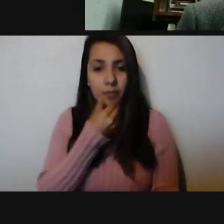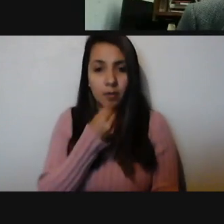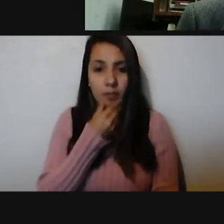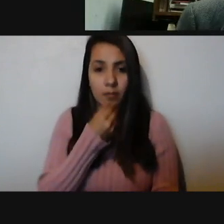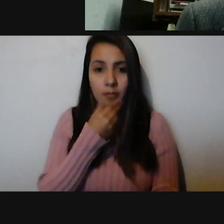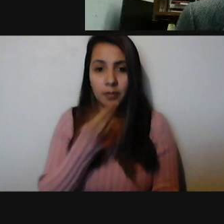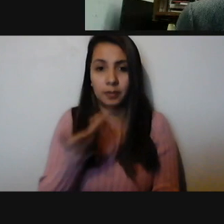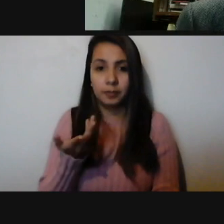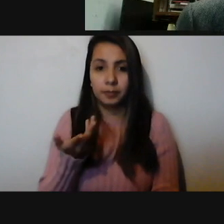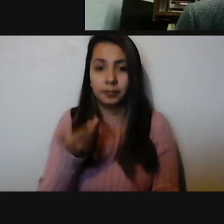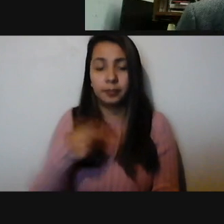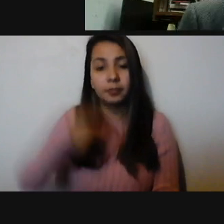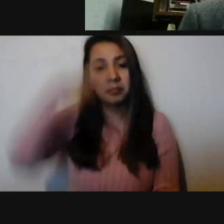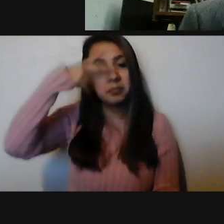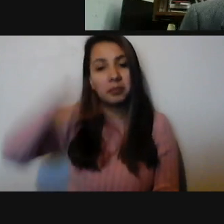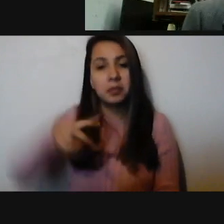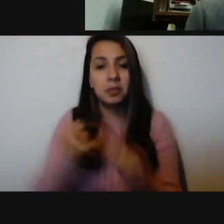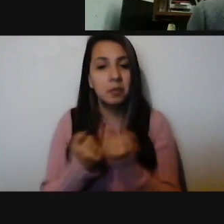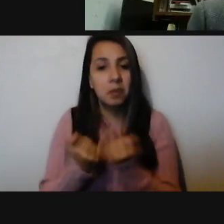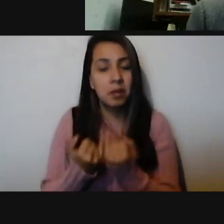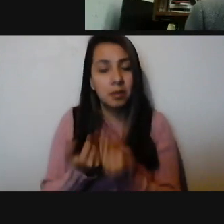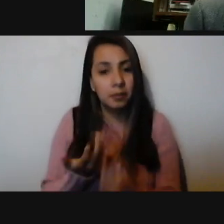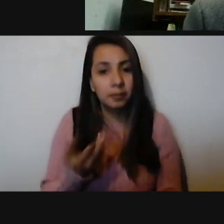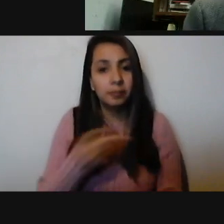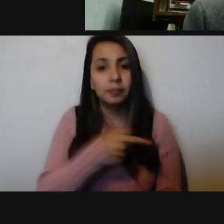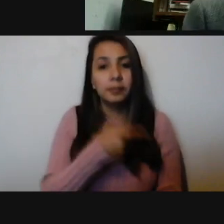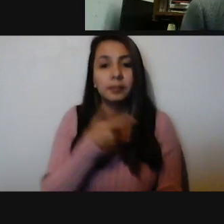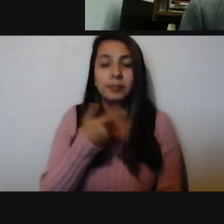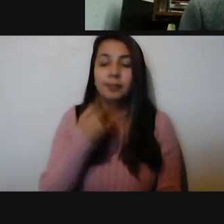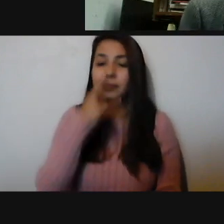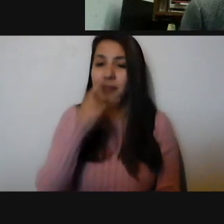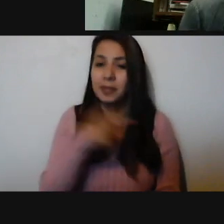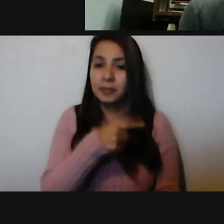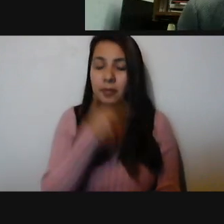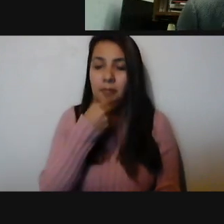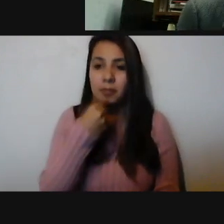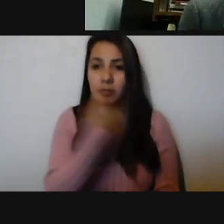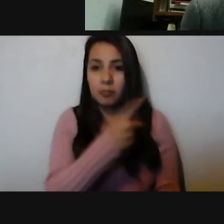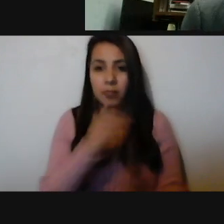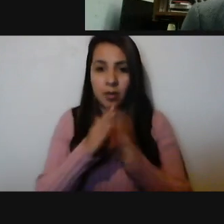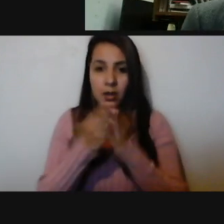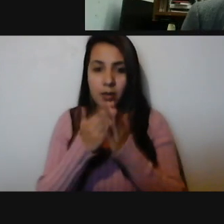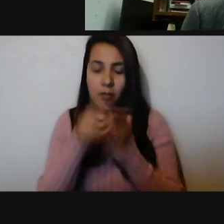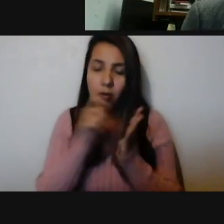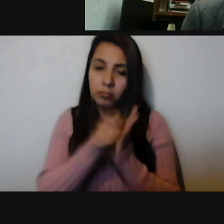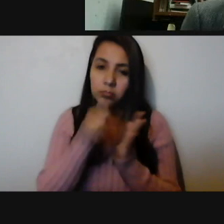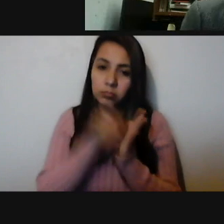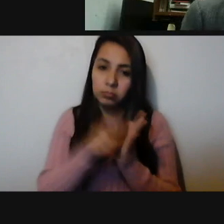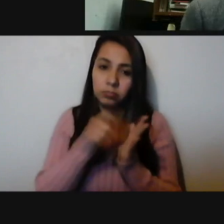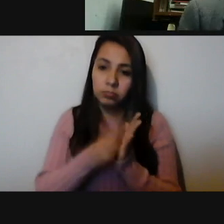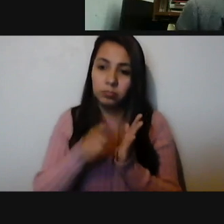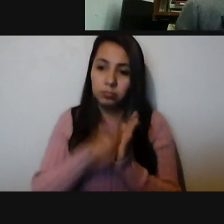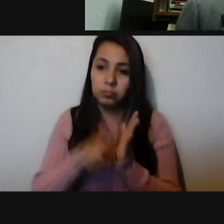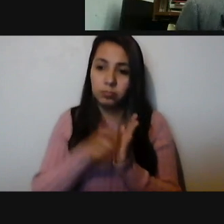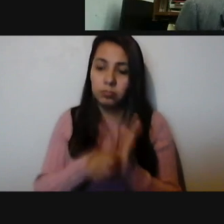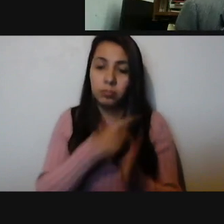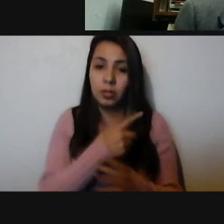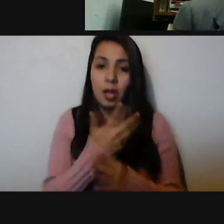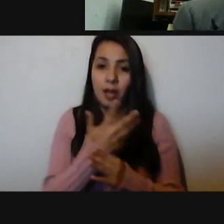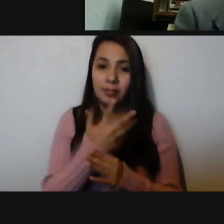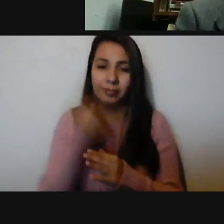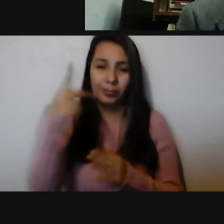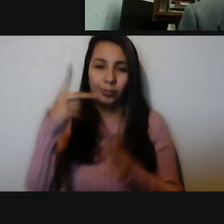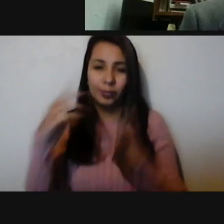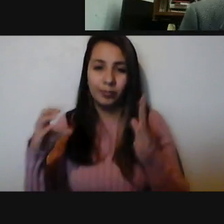en nuestra academia científica, en nuestra América, y bueno, pues en México pasa lo mismo. Y curiosamente, él dice en uno de sus